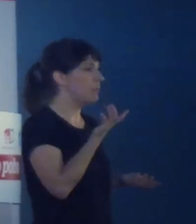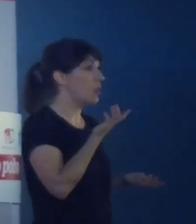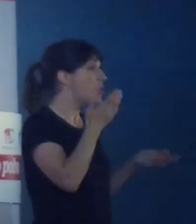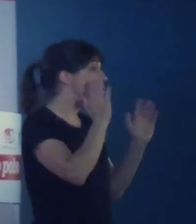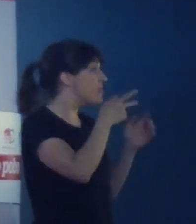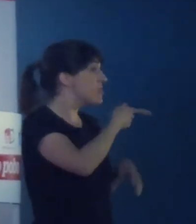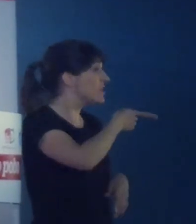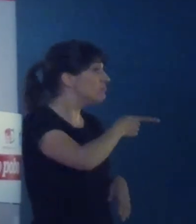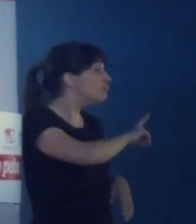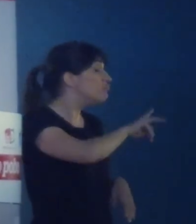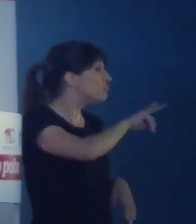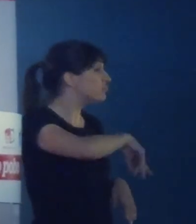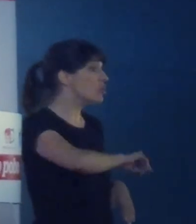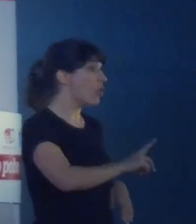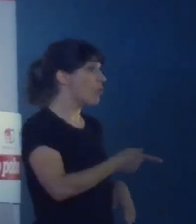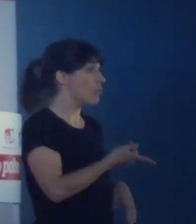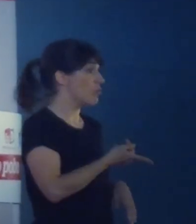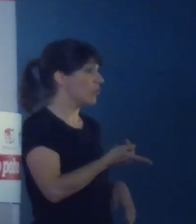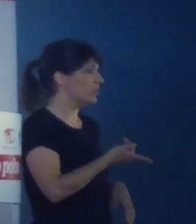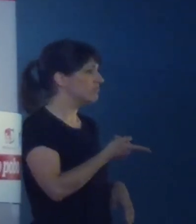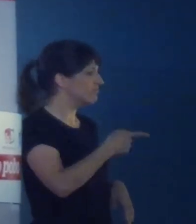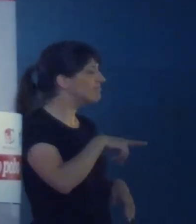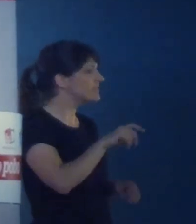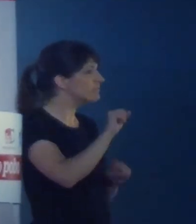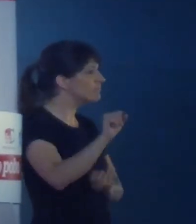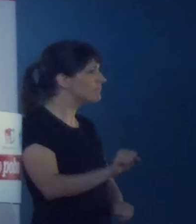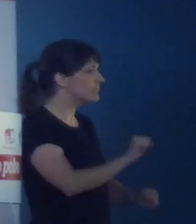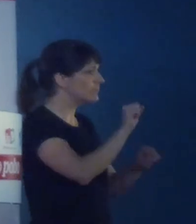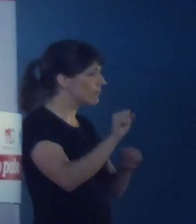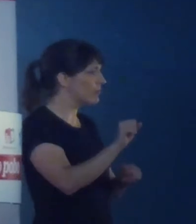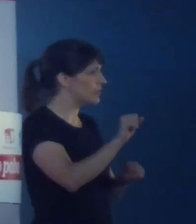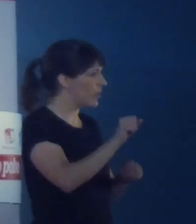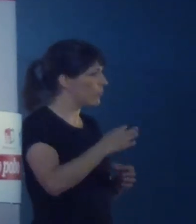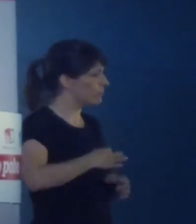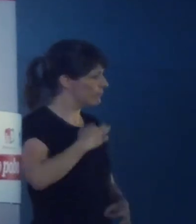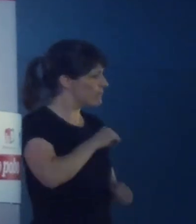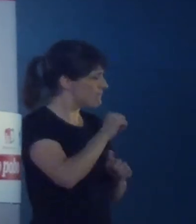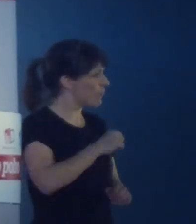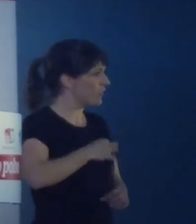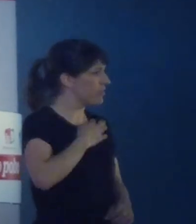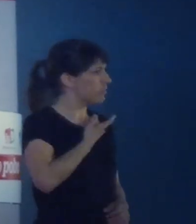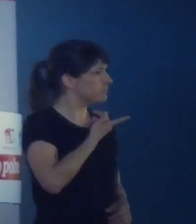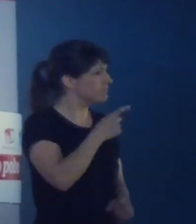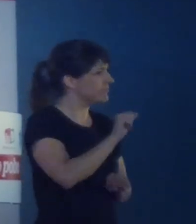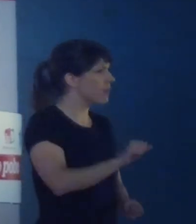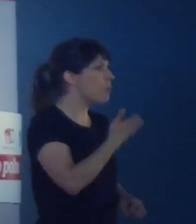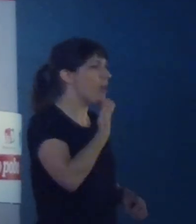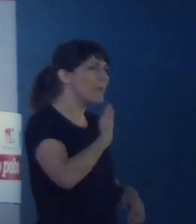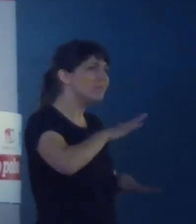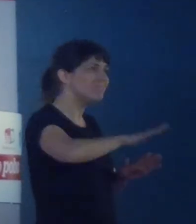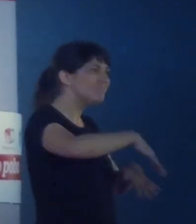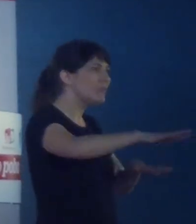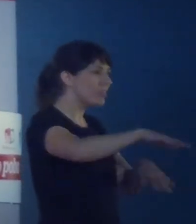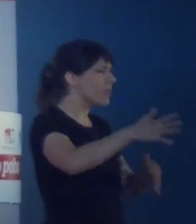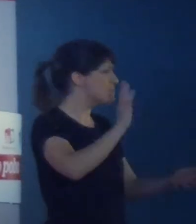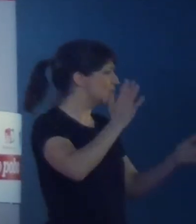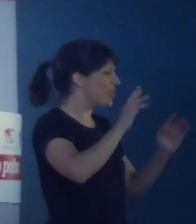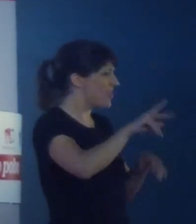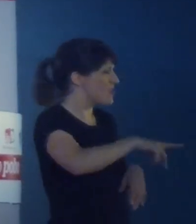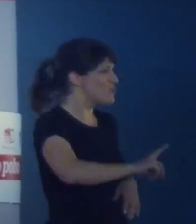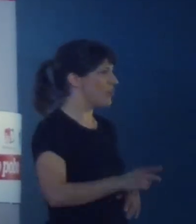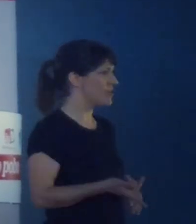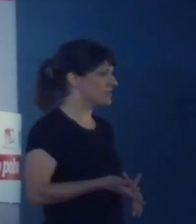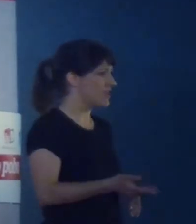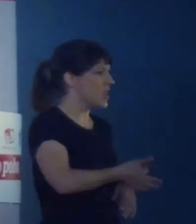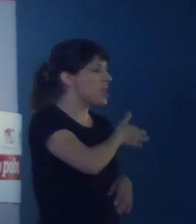o que non é violencia é defenderse cívicamente preso. O que non é violencia é manifestarse. E o que non é violencia